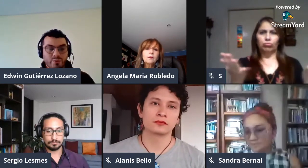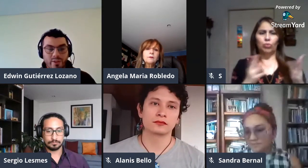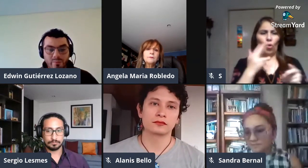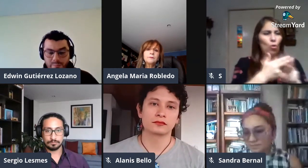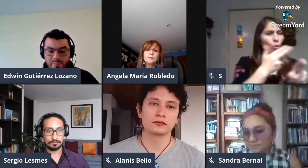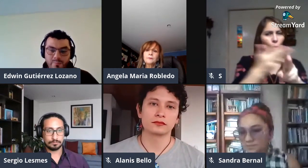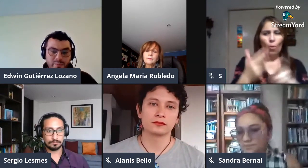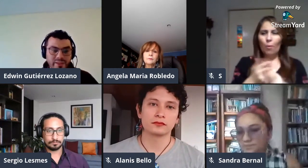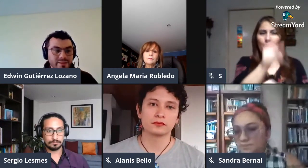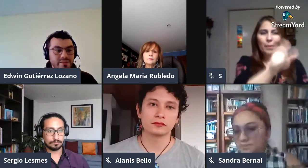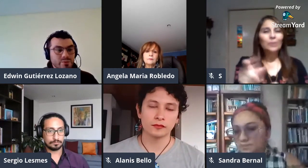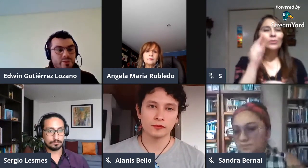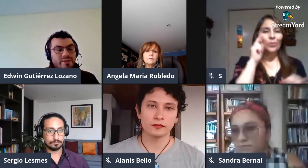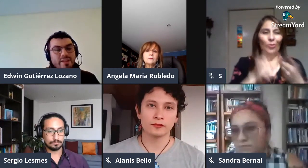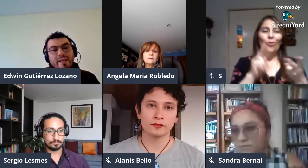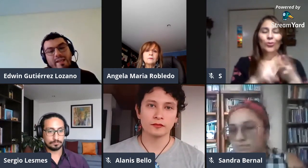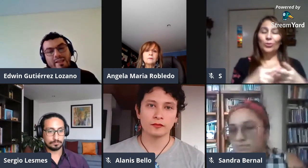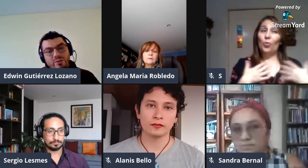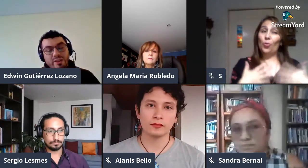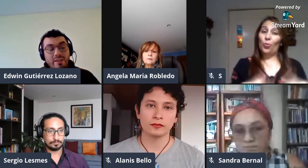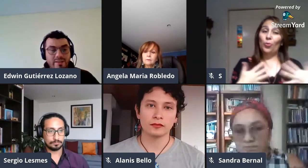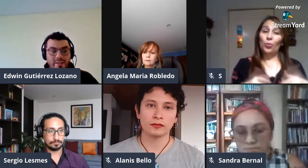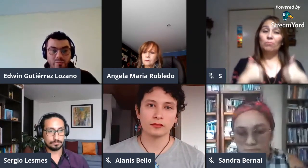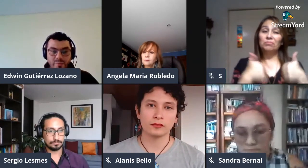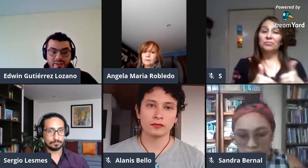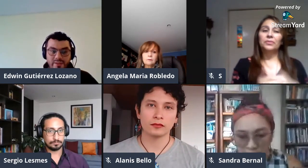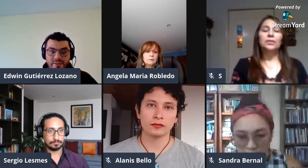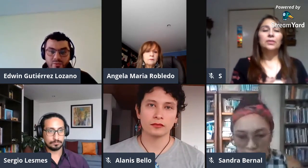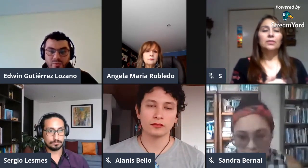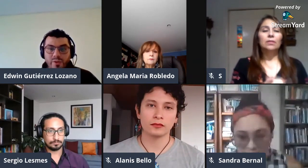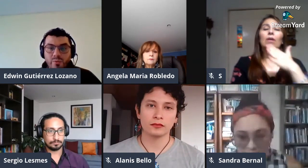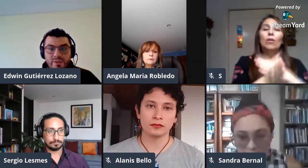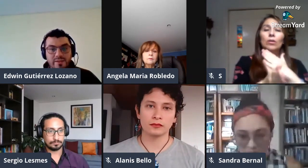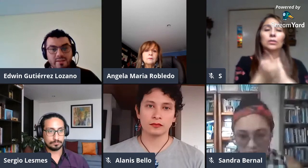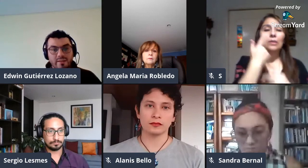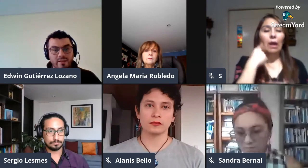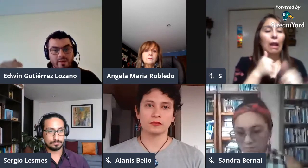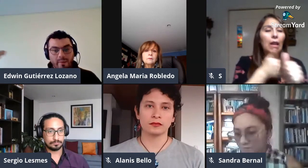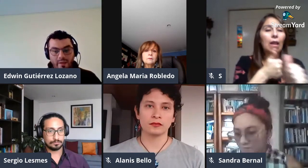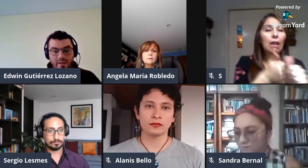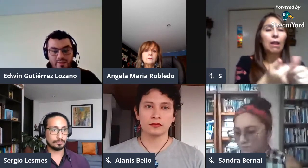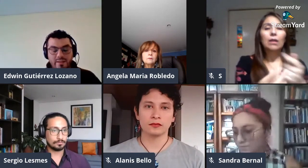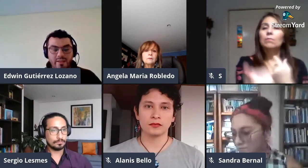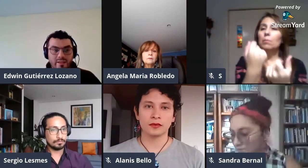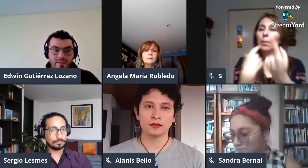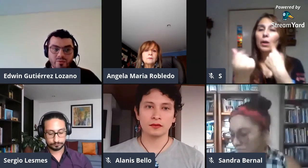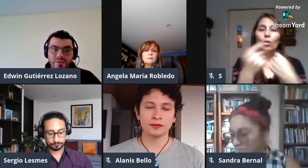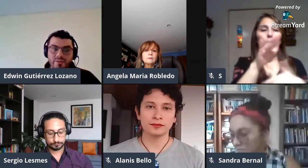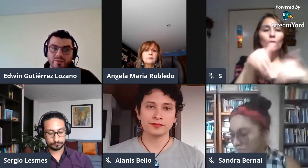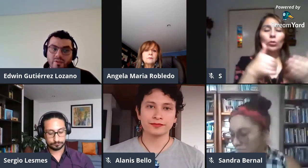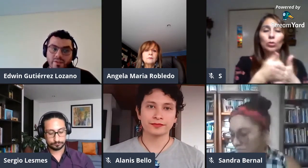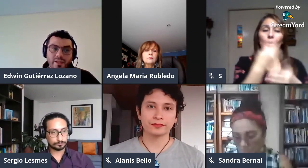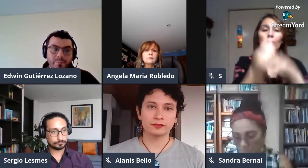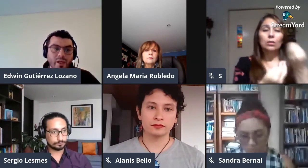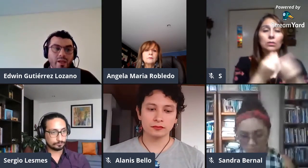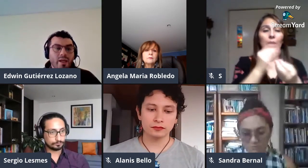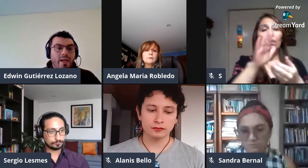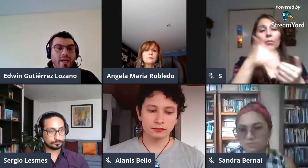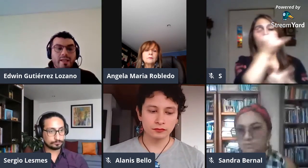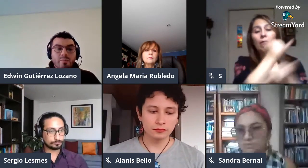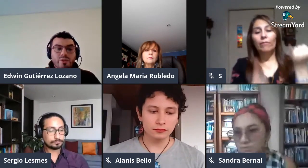conocidos afortunadamente, entonces que nos sigan, estaremos pendientes de sus preguntas que se dará contestación al